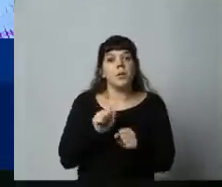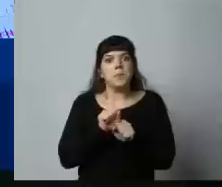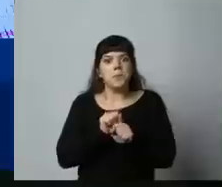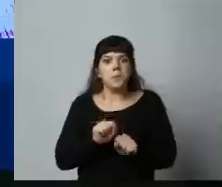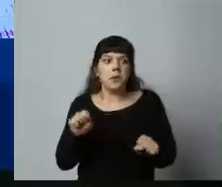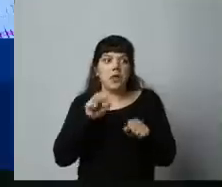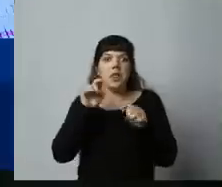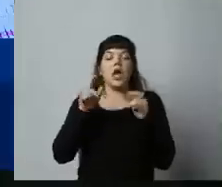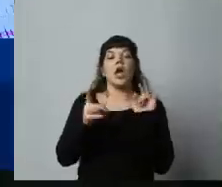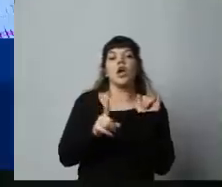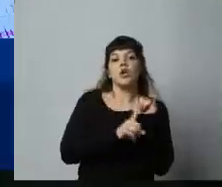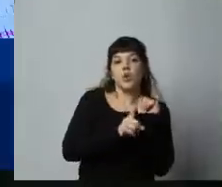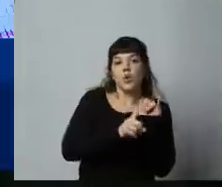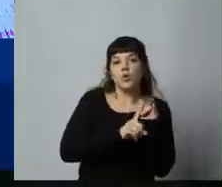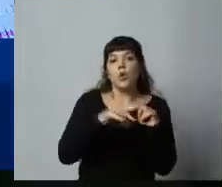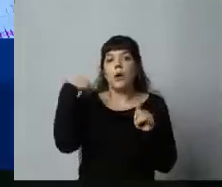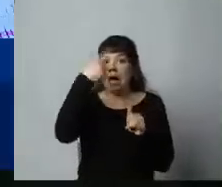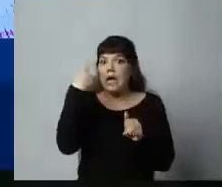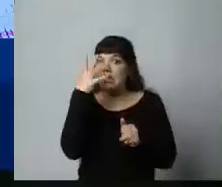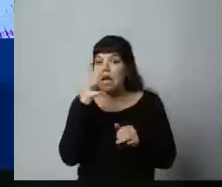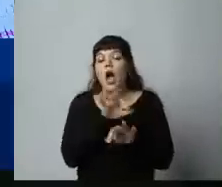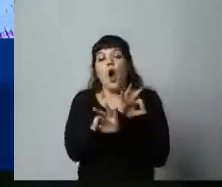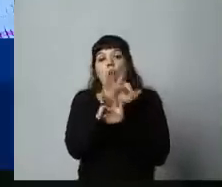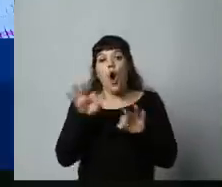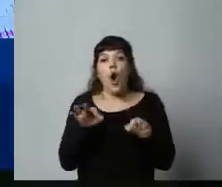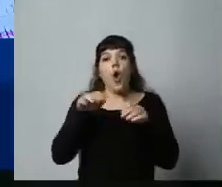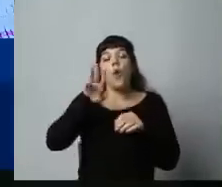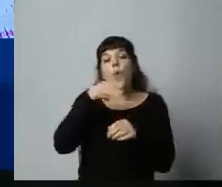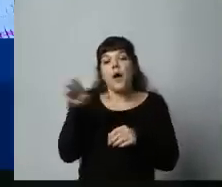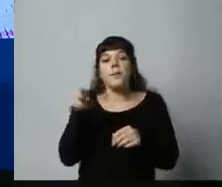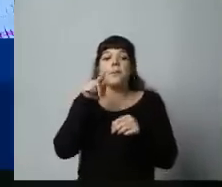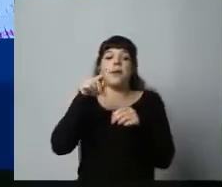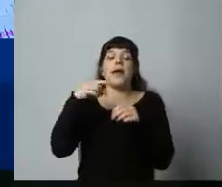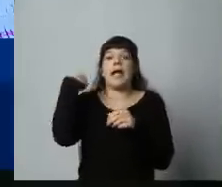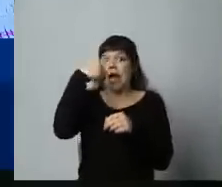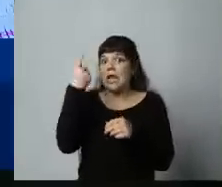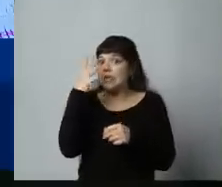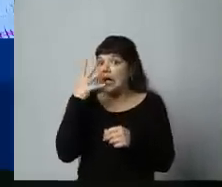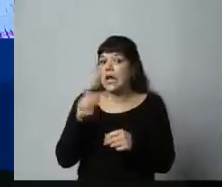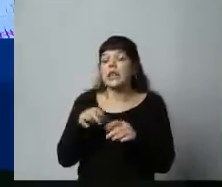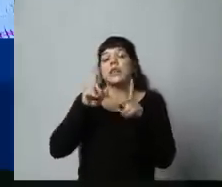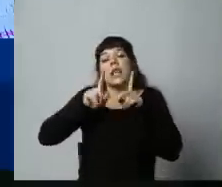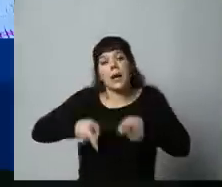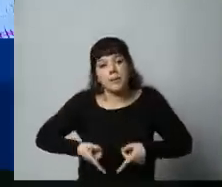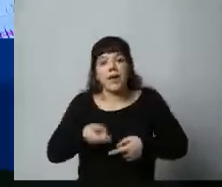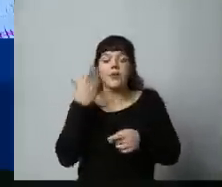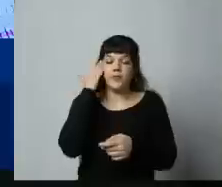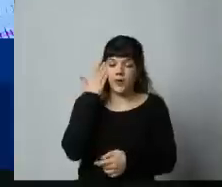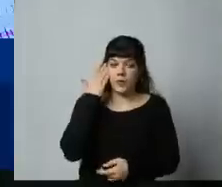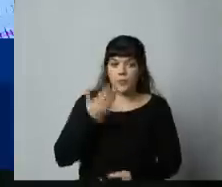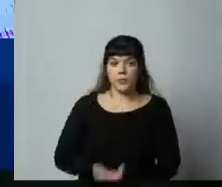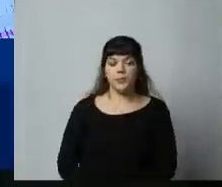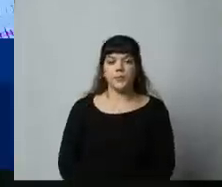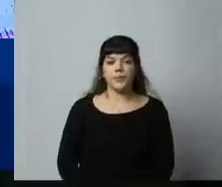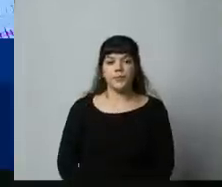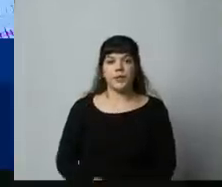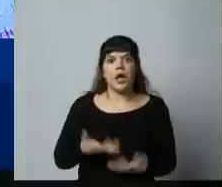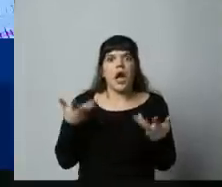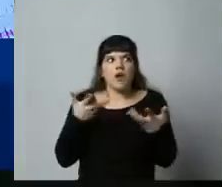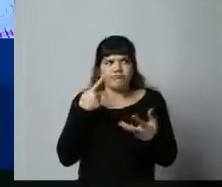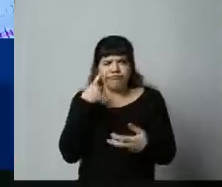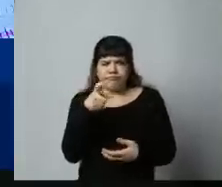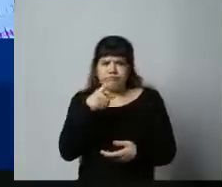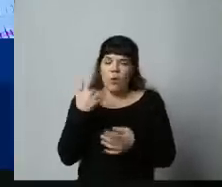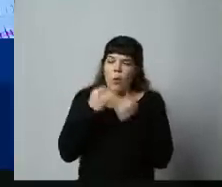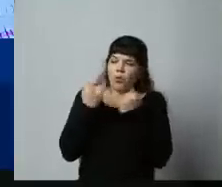en el canal de YouTube de caras y caretas en caras y caretas.com y también en la fanpage de Facebook habrás notado